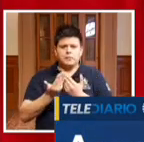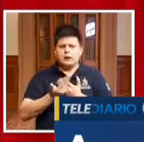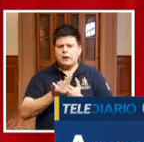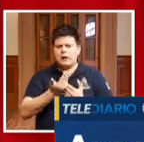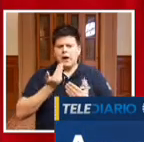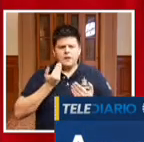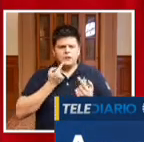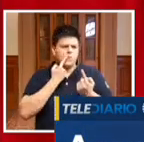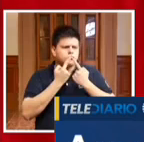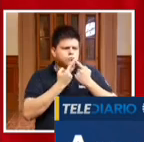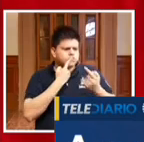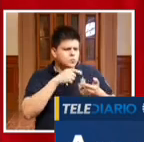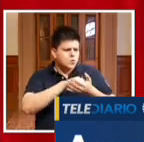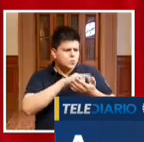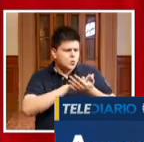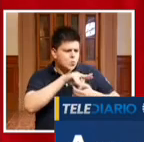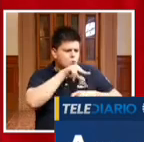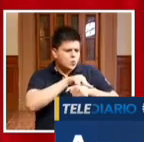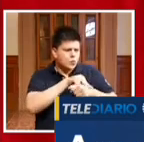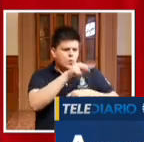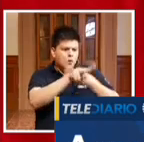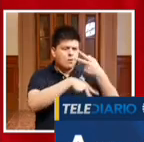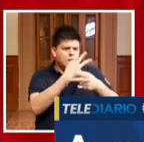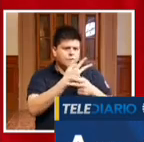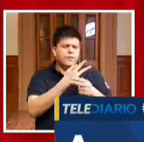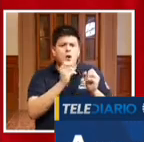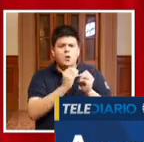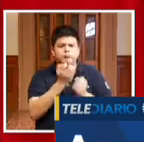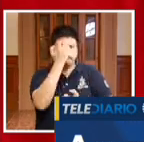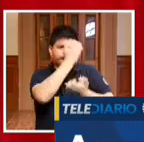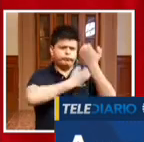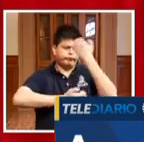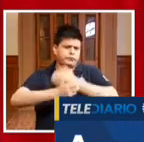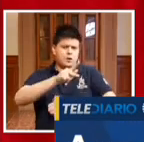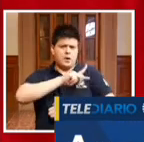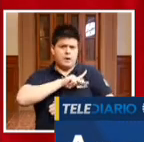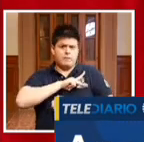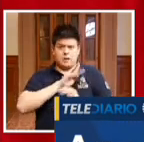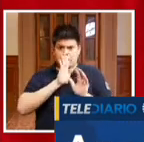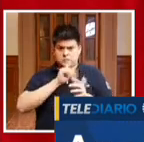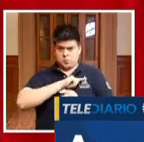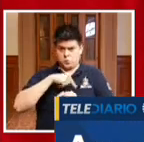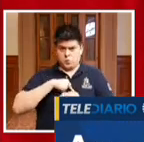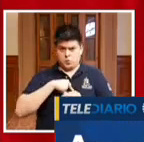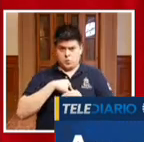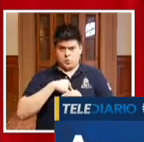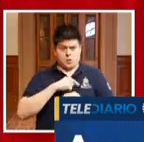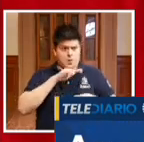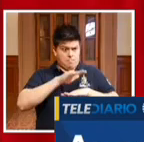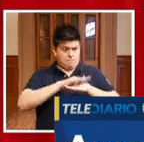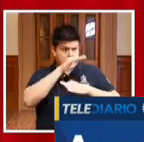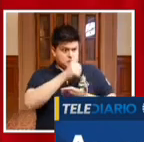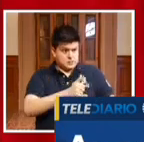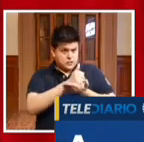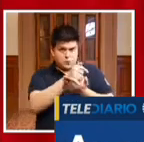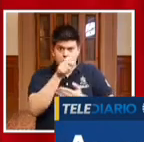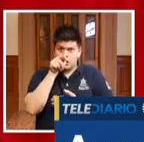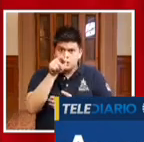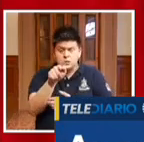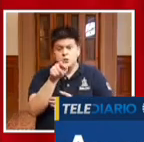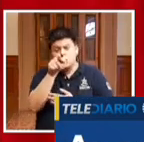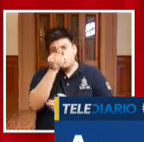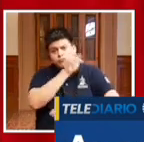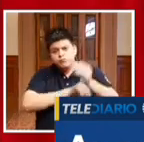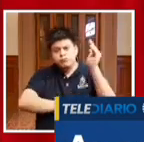y llegar a las unidades médicas a tiempo para que podamos tener más recursos que ofrecerte, para que puedas